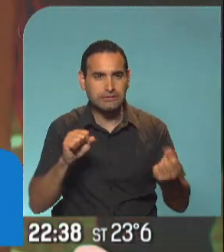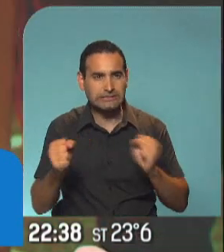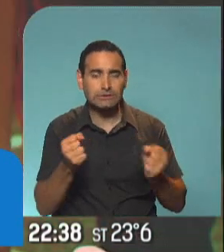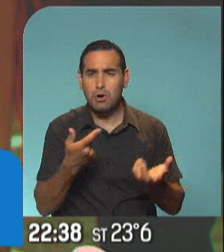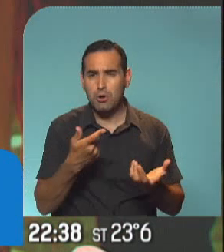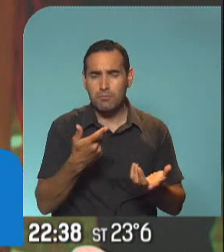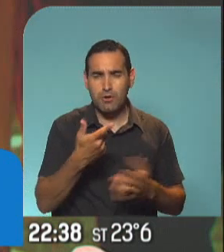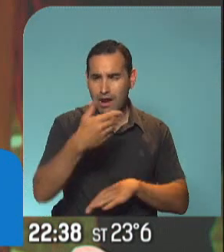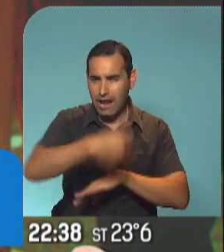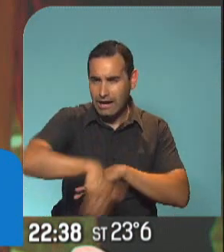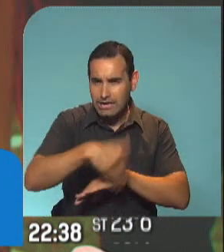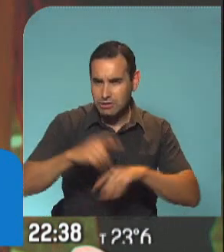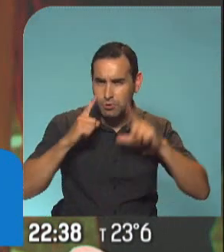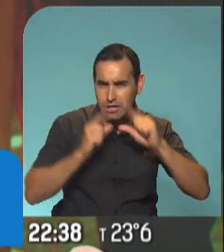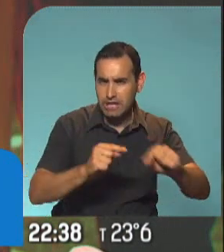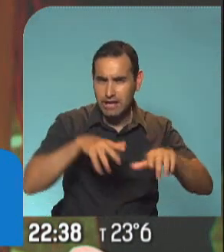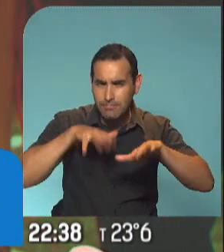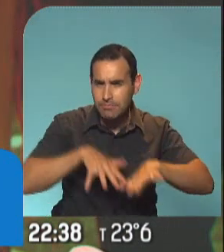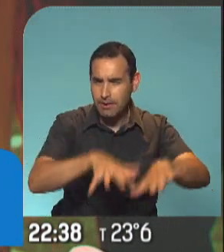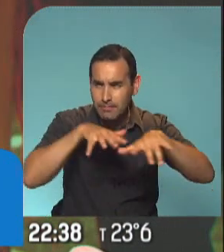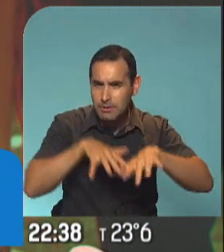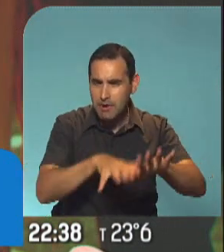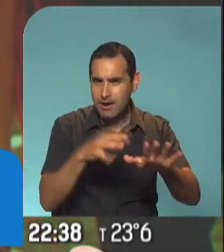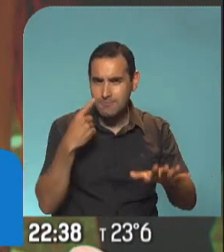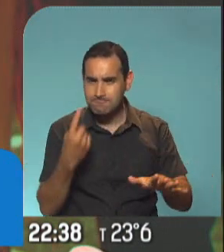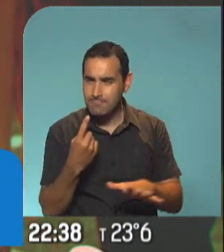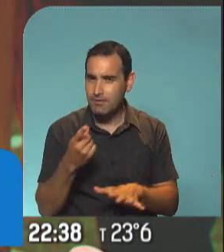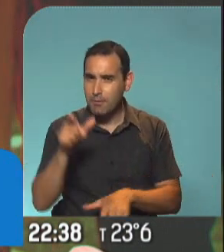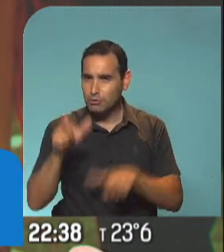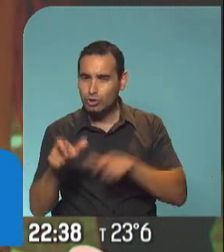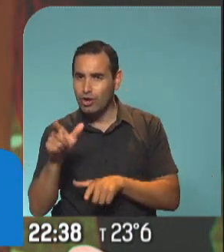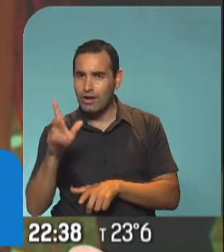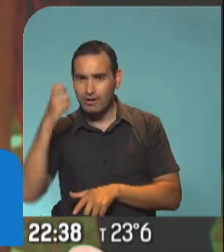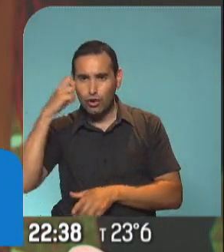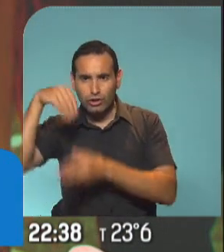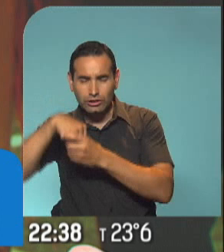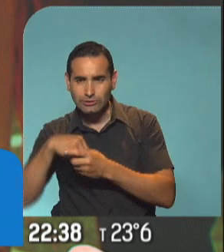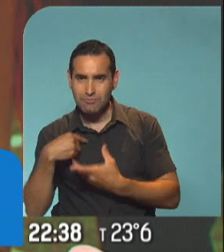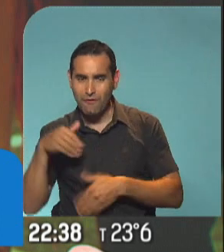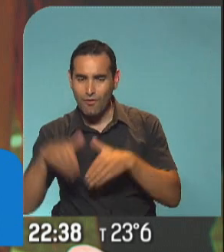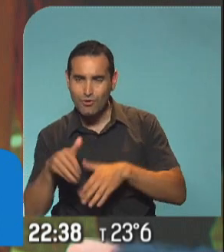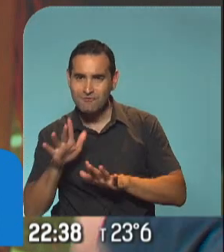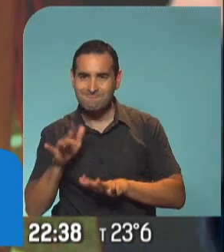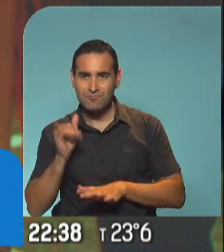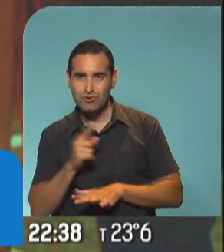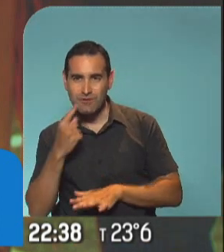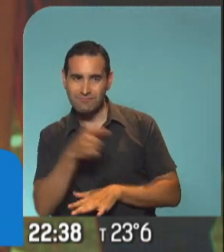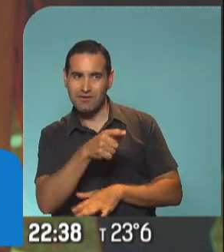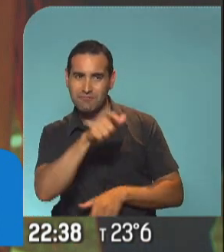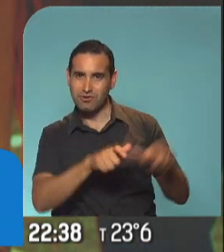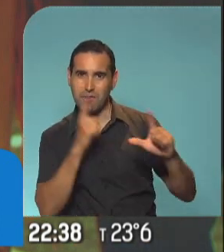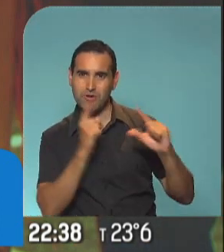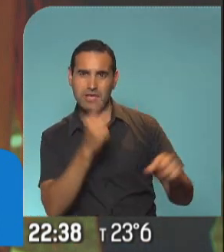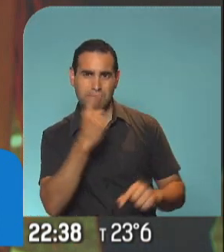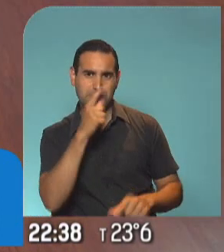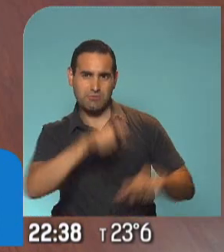está condicionando a otros actores importantes del Parlamento francés a la hora de votar. Voy a decir, bueno, a ver, yo tengo una protesta de miles y